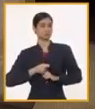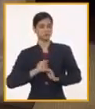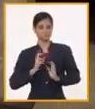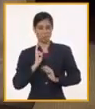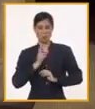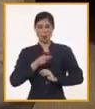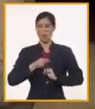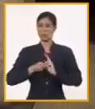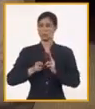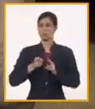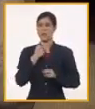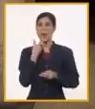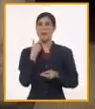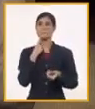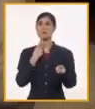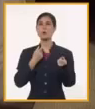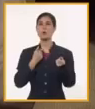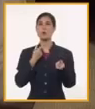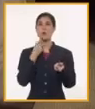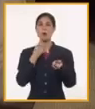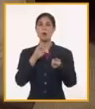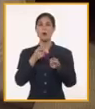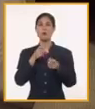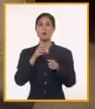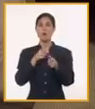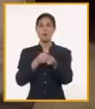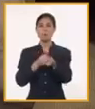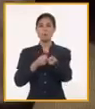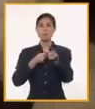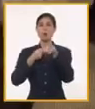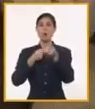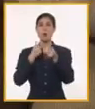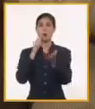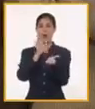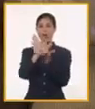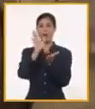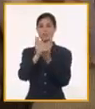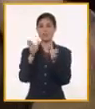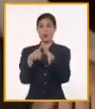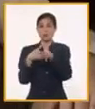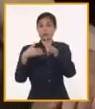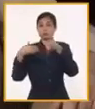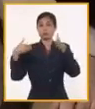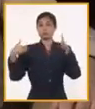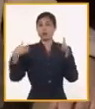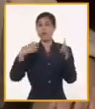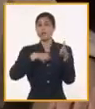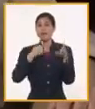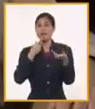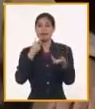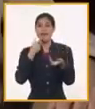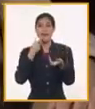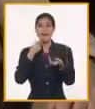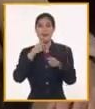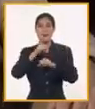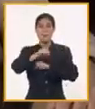de una cañonera. Era una lancha grande de guerra de esa, pero bueno, pero con un cañón y esa cosa, y era lo que se paseaba